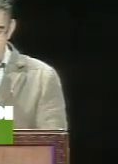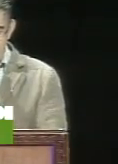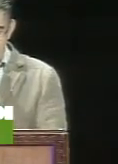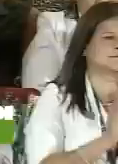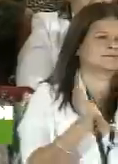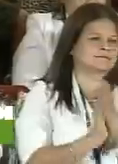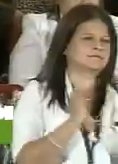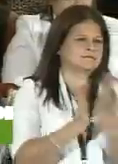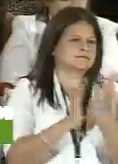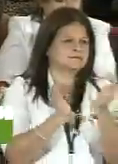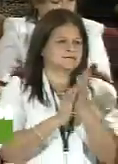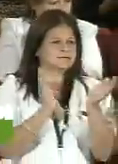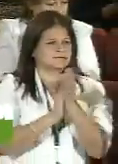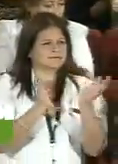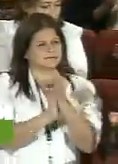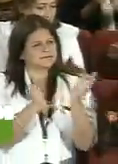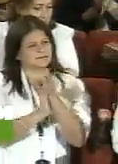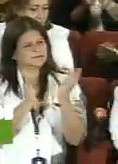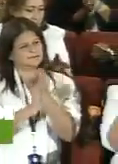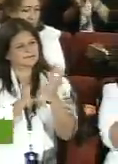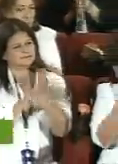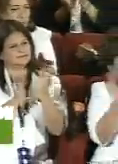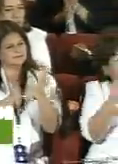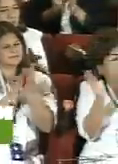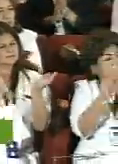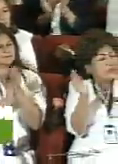que tengan la seguridad